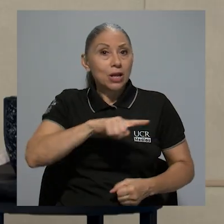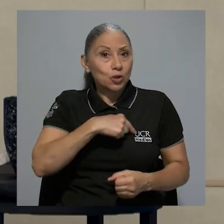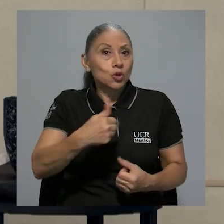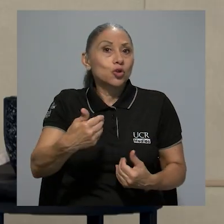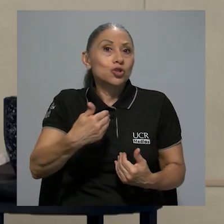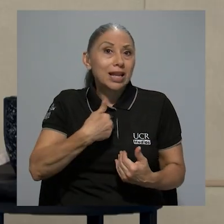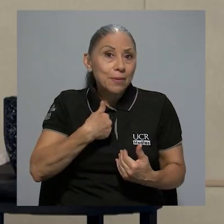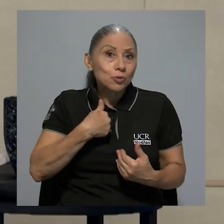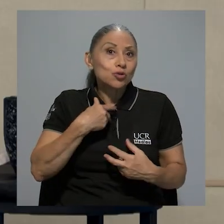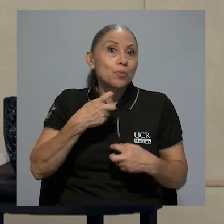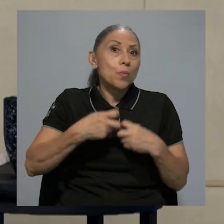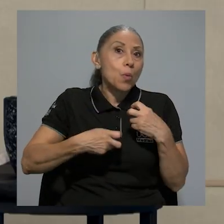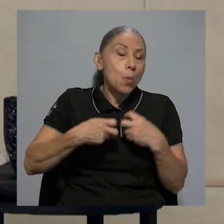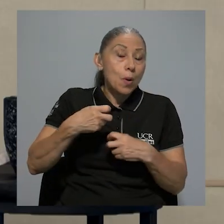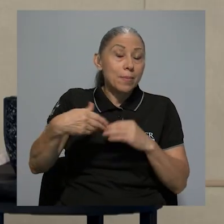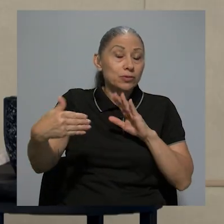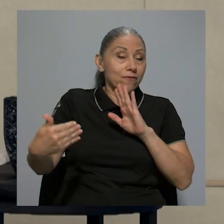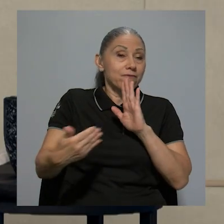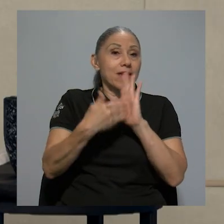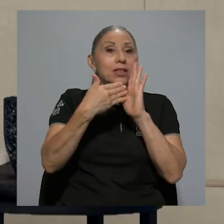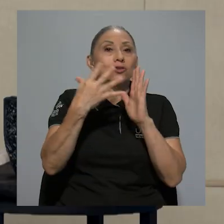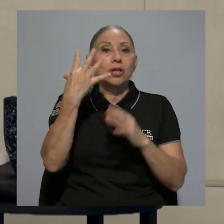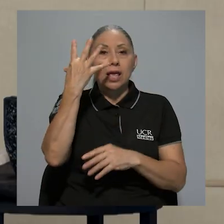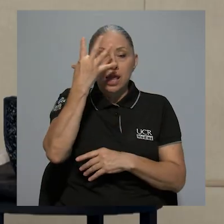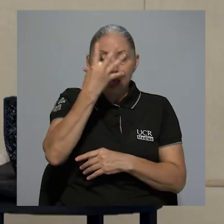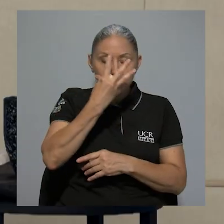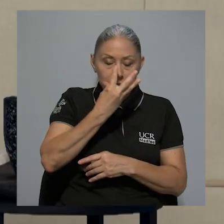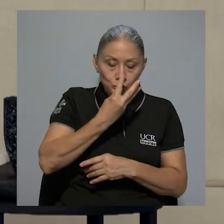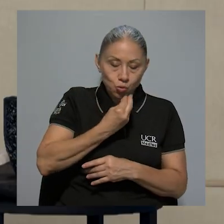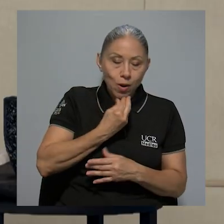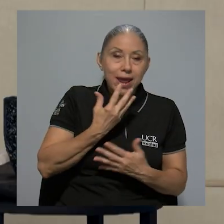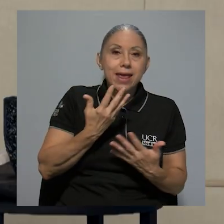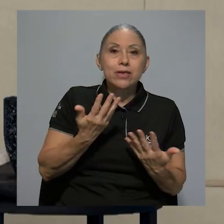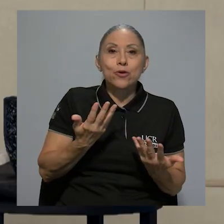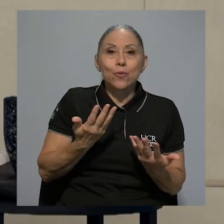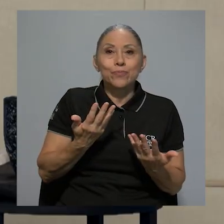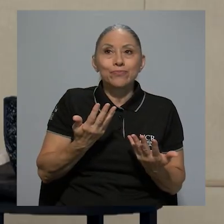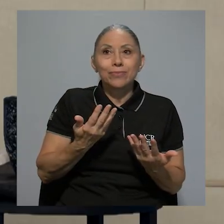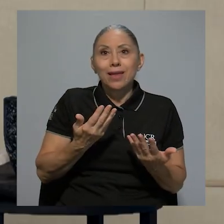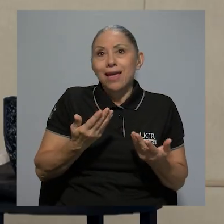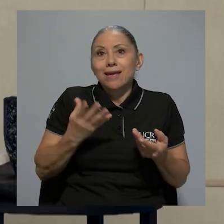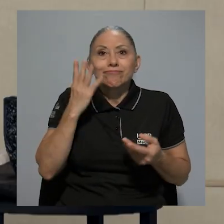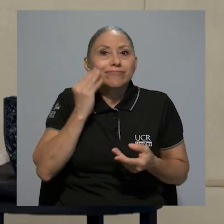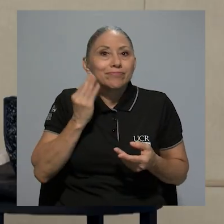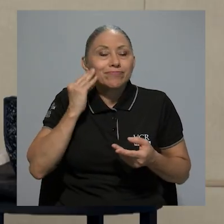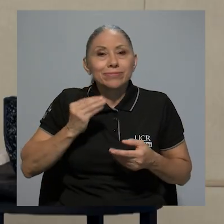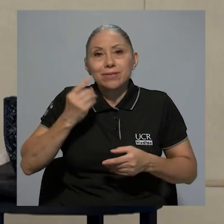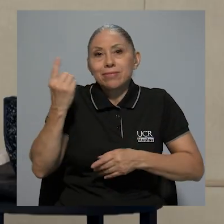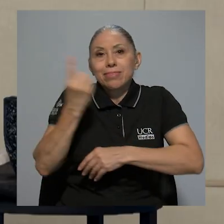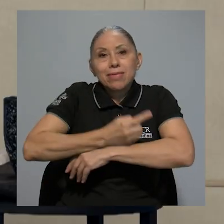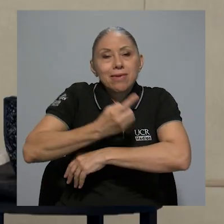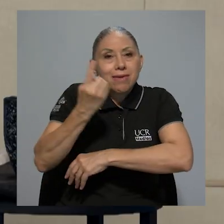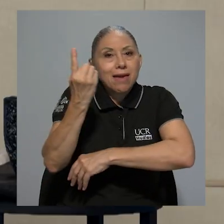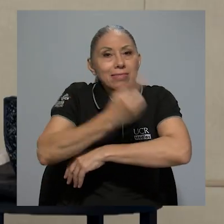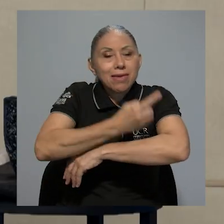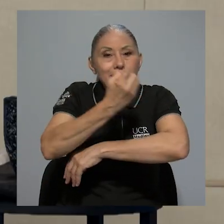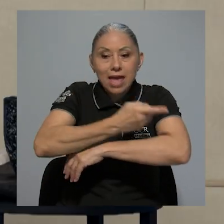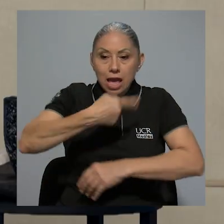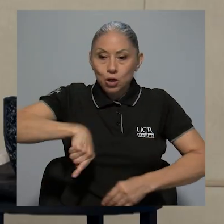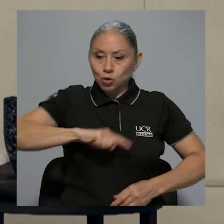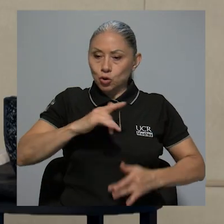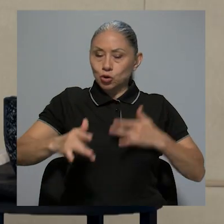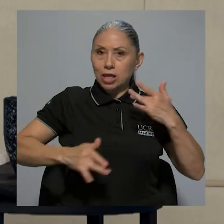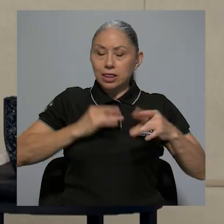tenemos efectos en el sueño, tenemos efectos en pues el día a día, en nuestro sentido